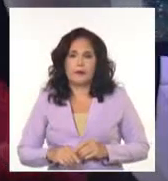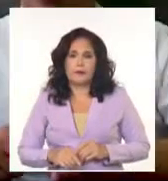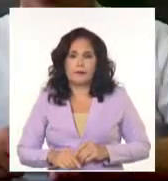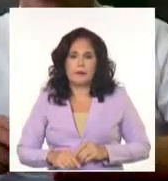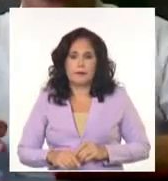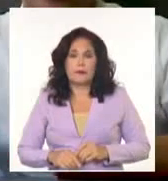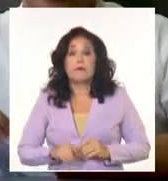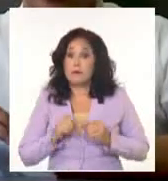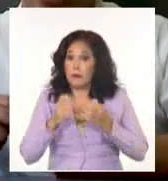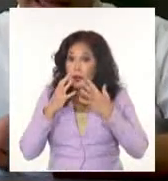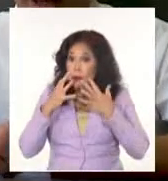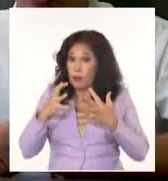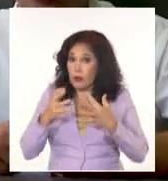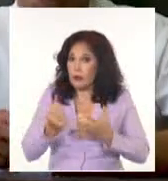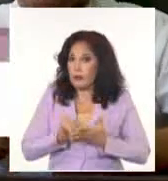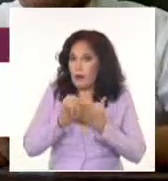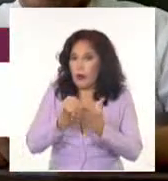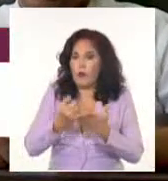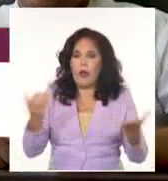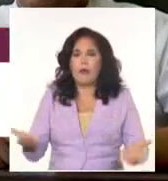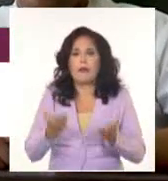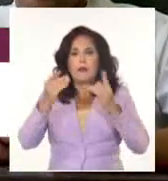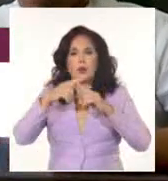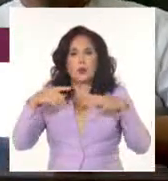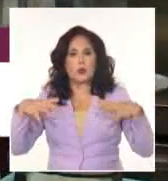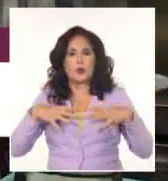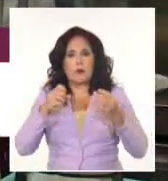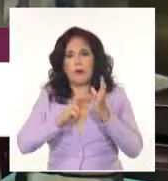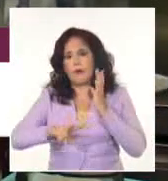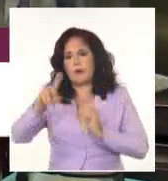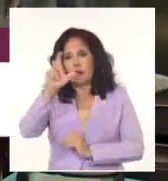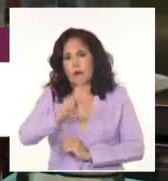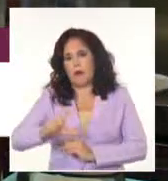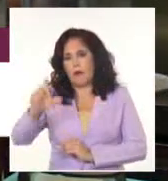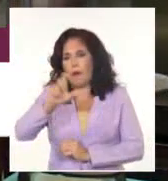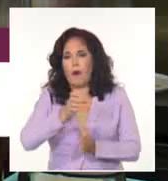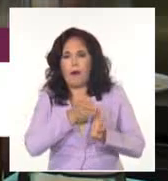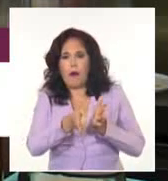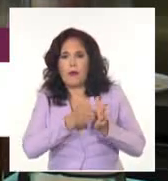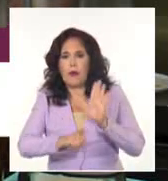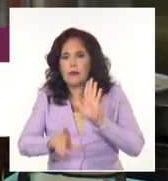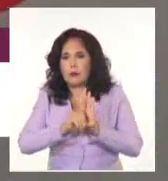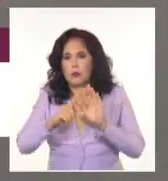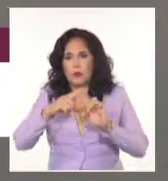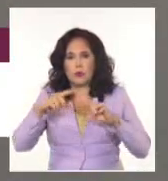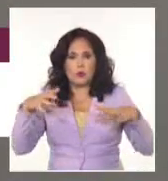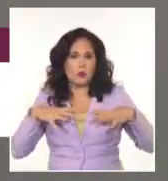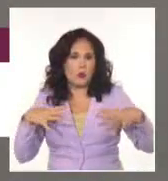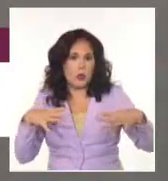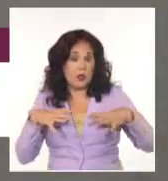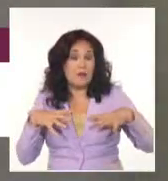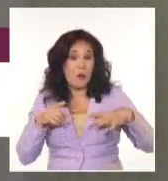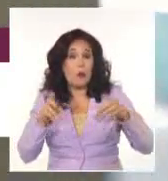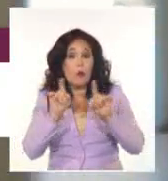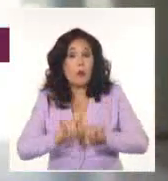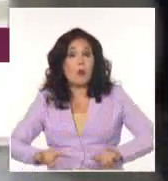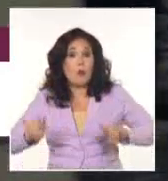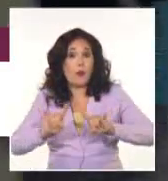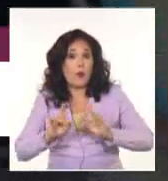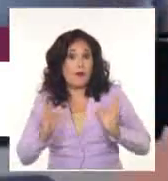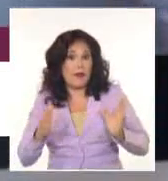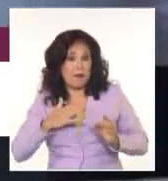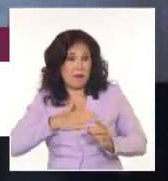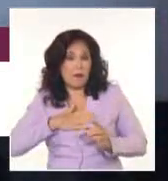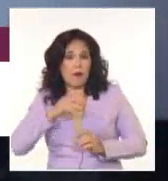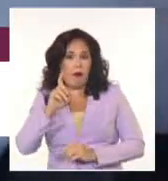Una importante contribución al desarrollo turístico de Camagüey ha tenido la carrera de licenciatura en turismo de la Universidad Ignacio